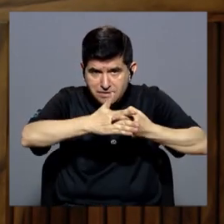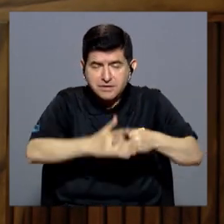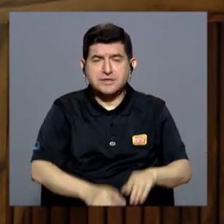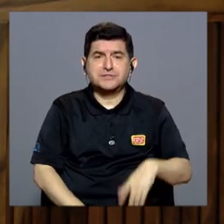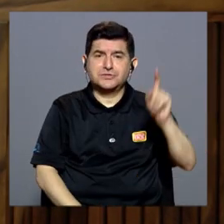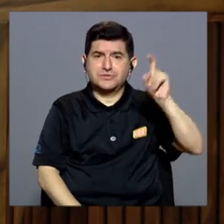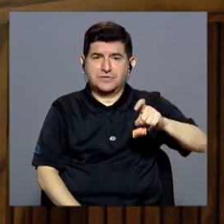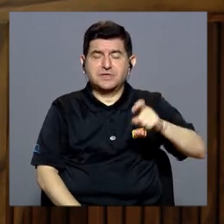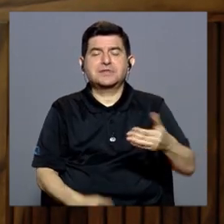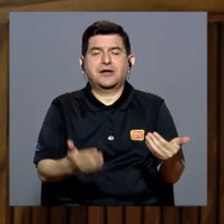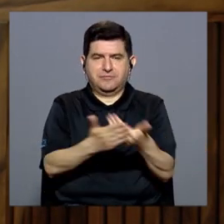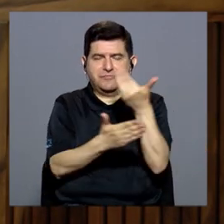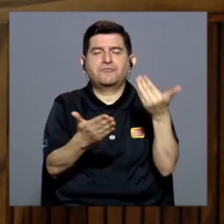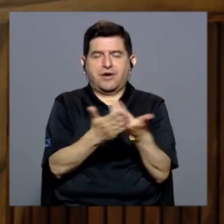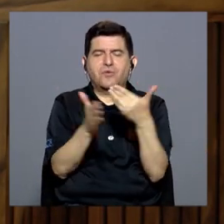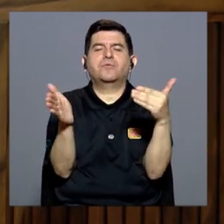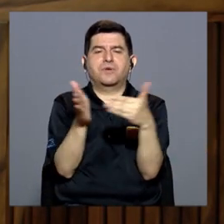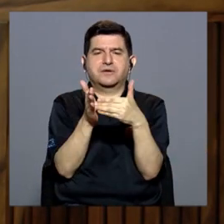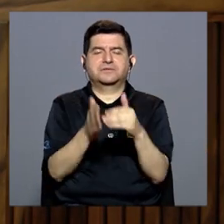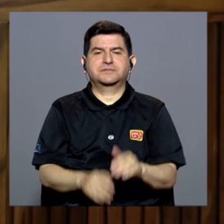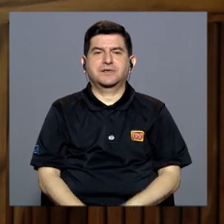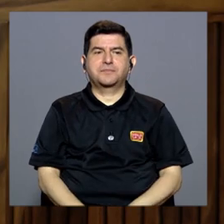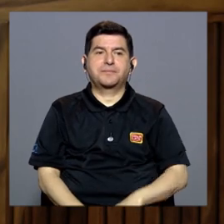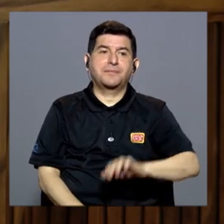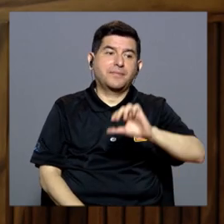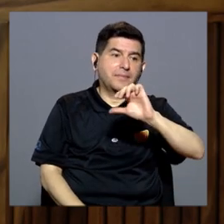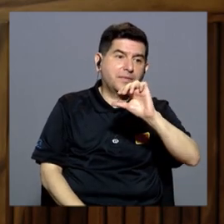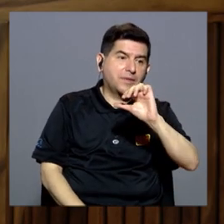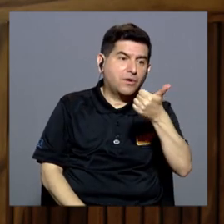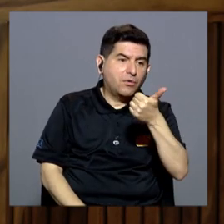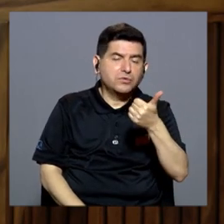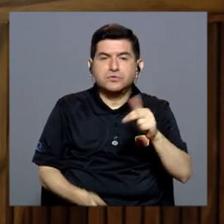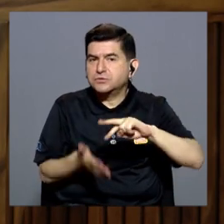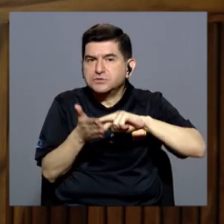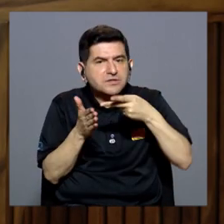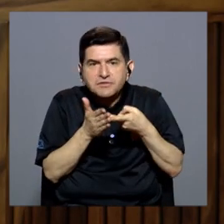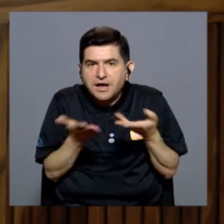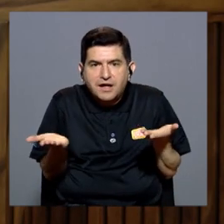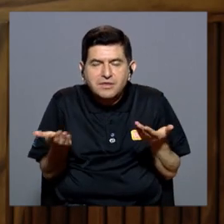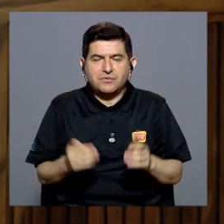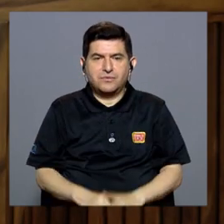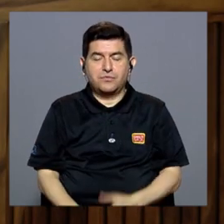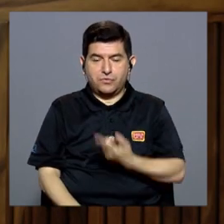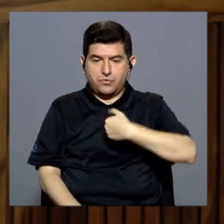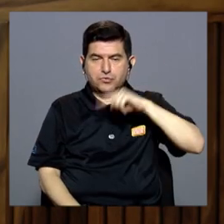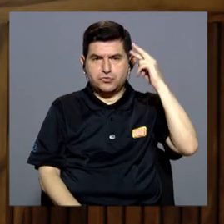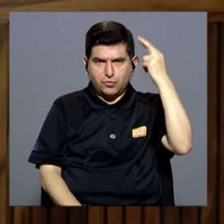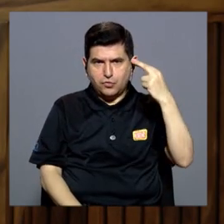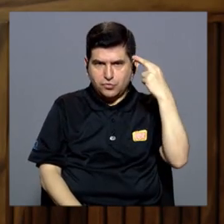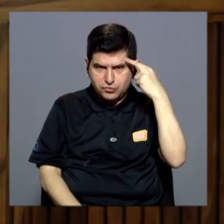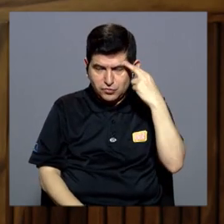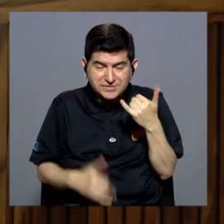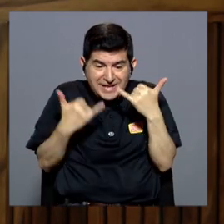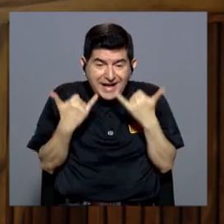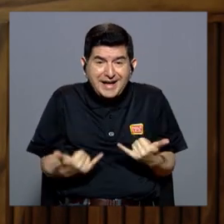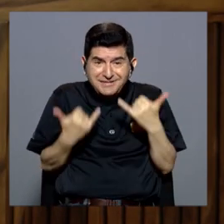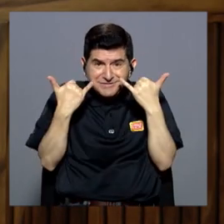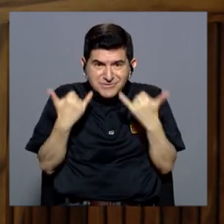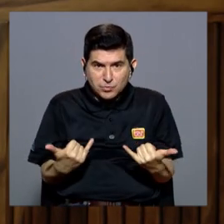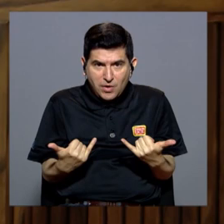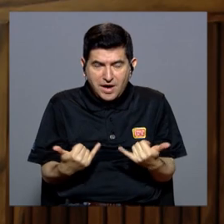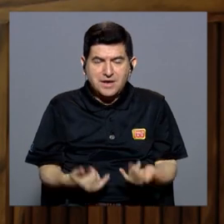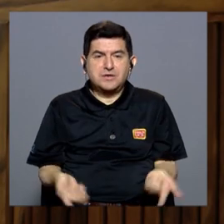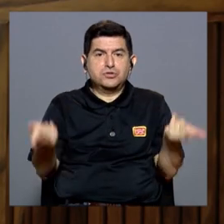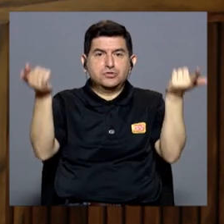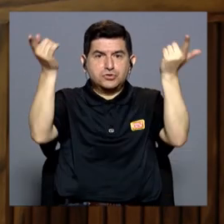ser renovada. O sea, en otras palabras, tenemos que hacer una reflexión contemporánea sobre lo